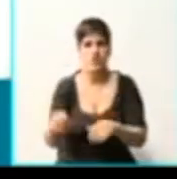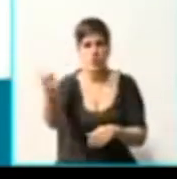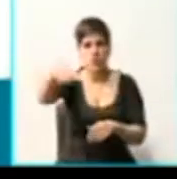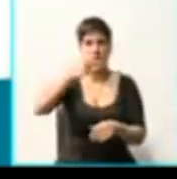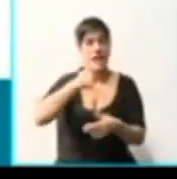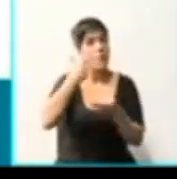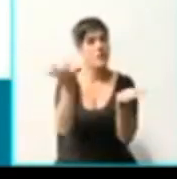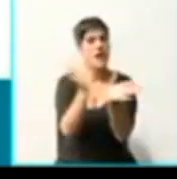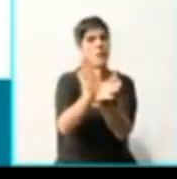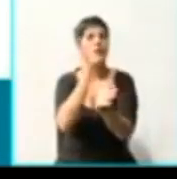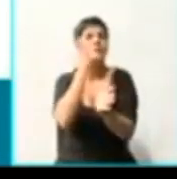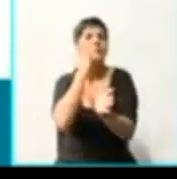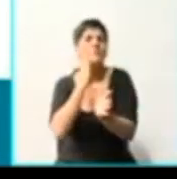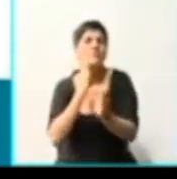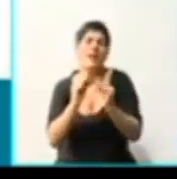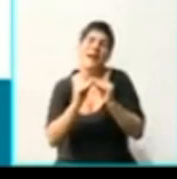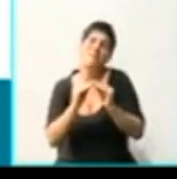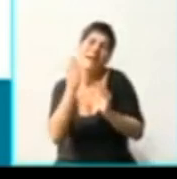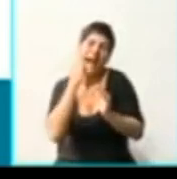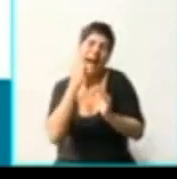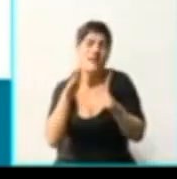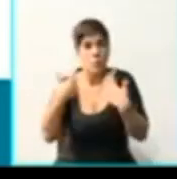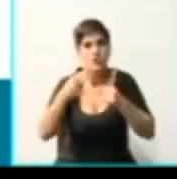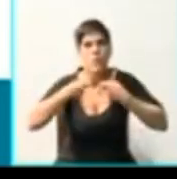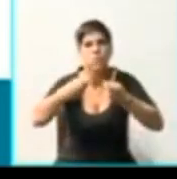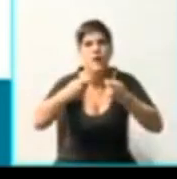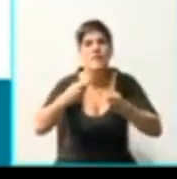amigable, gastaron ese dinero,